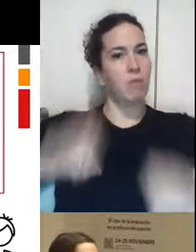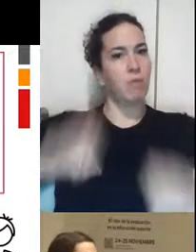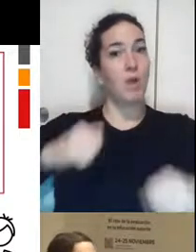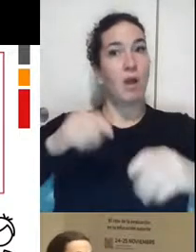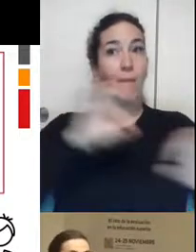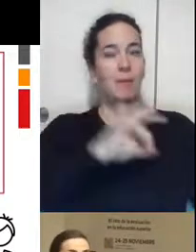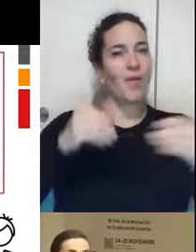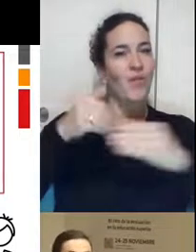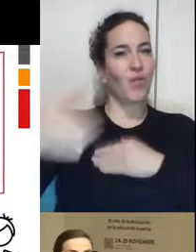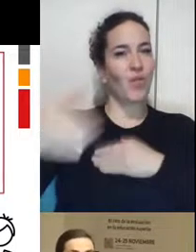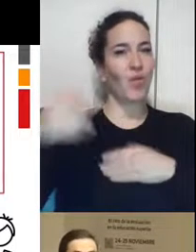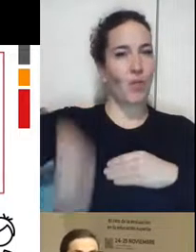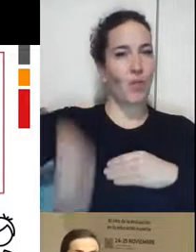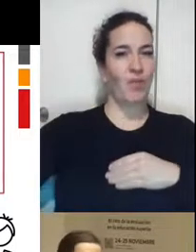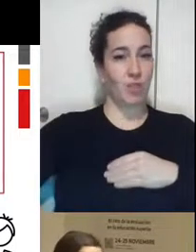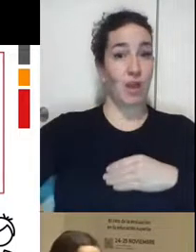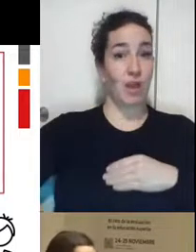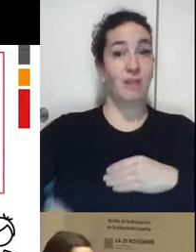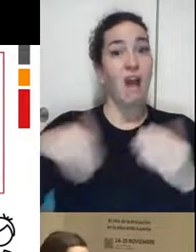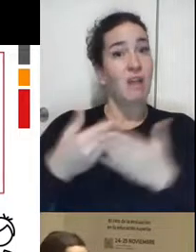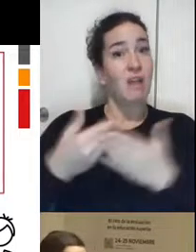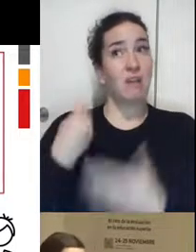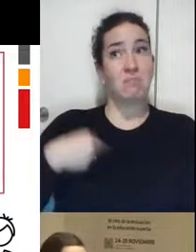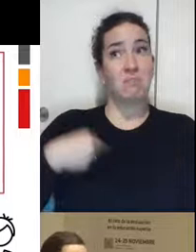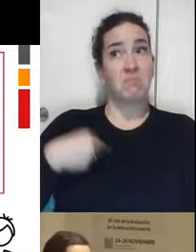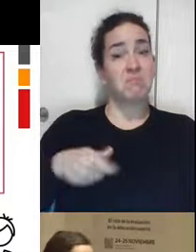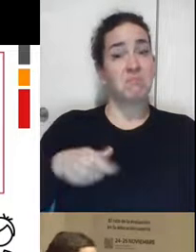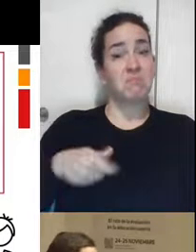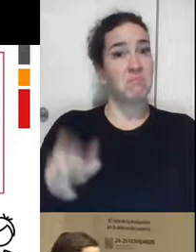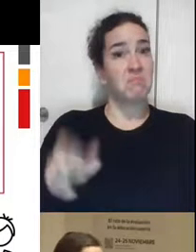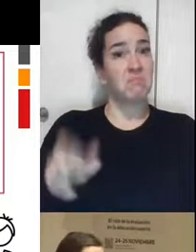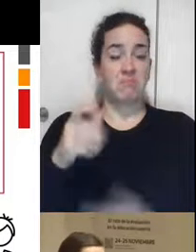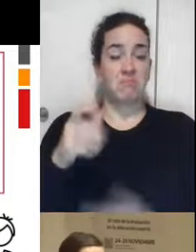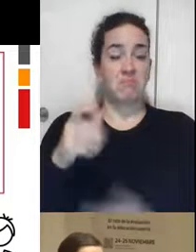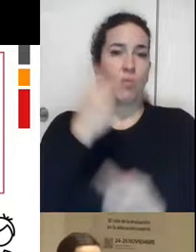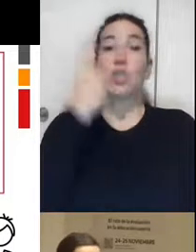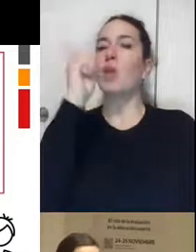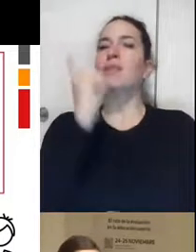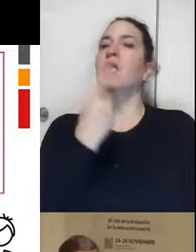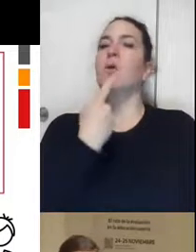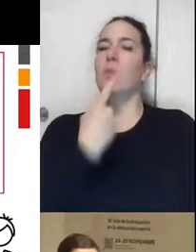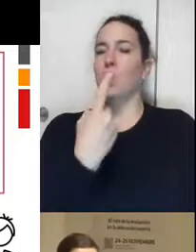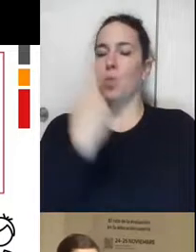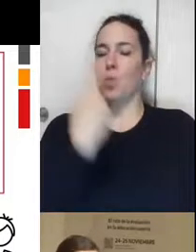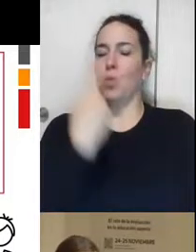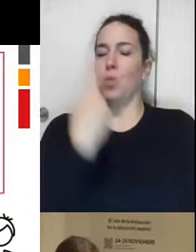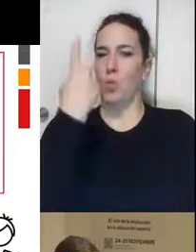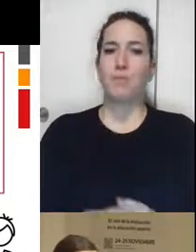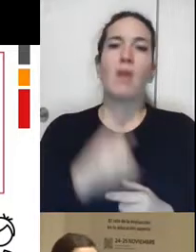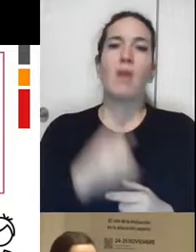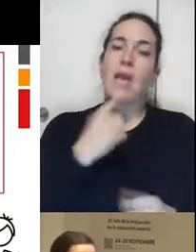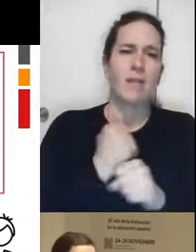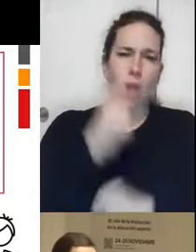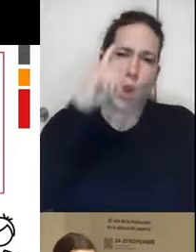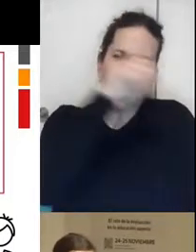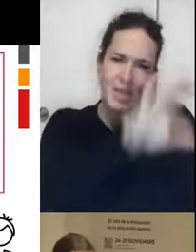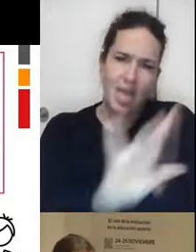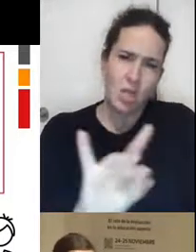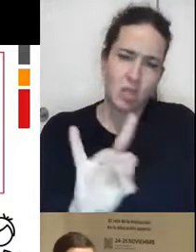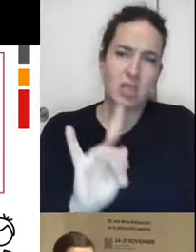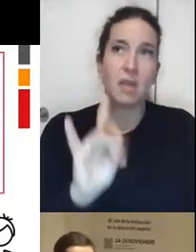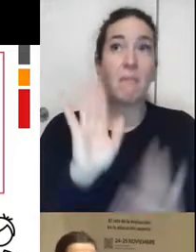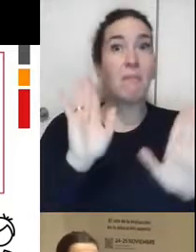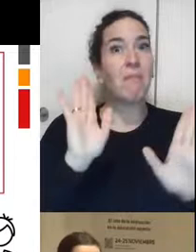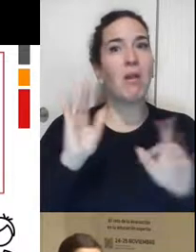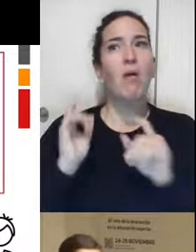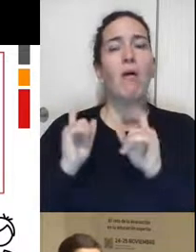docente. Y así lo muestran ellos mismos en sus comentarios. Recojo solamente uno. Aunque ha sido un trabajo complejo, ha sido diferente a